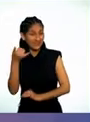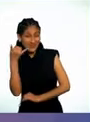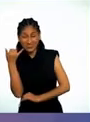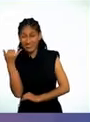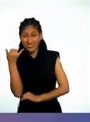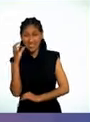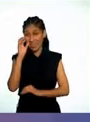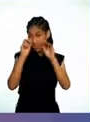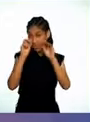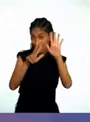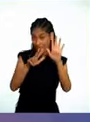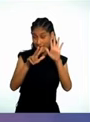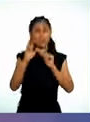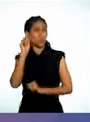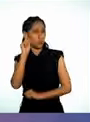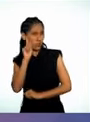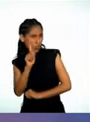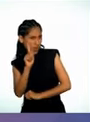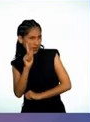one